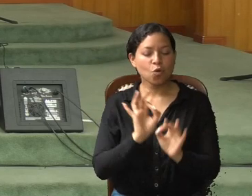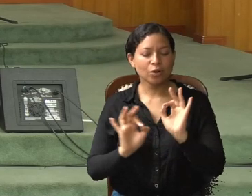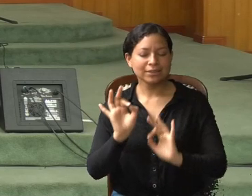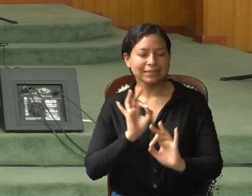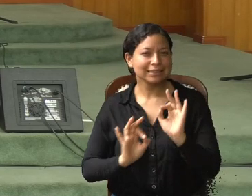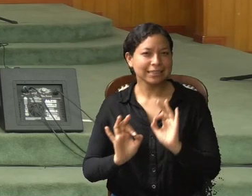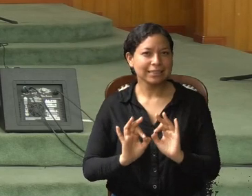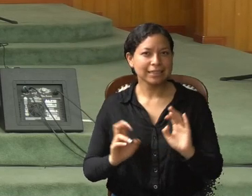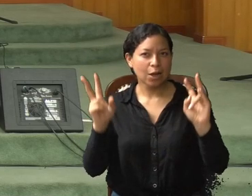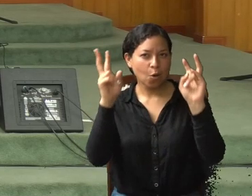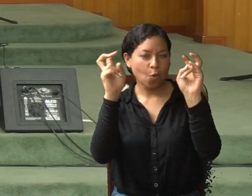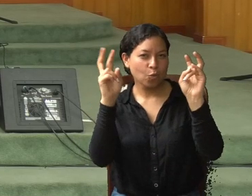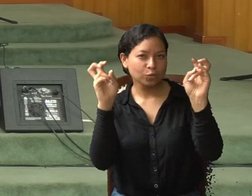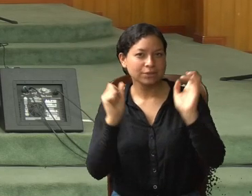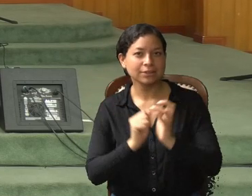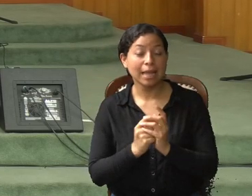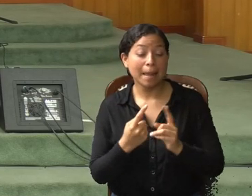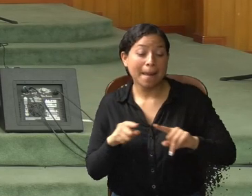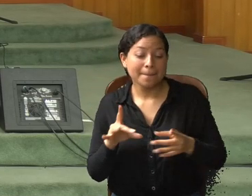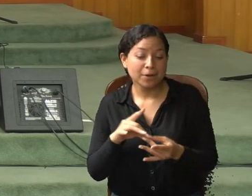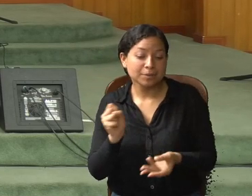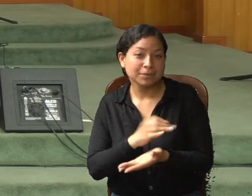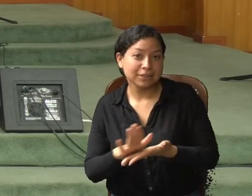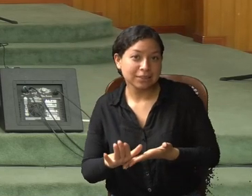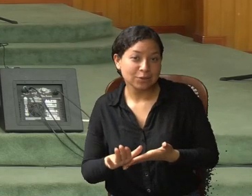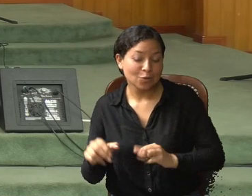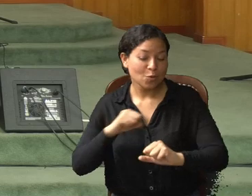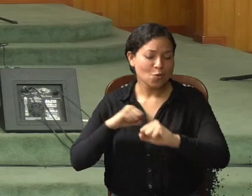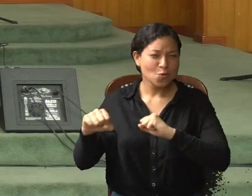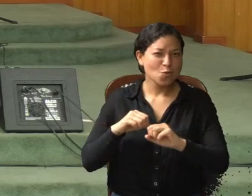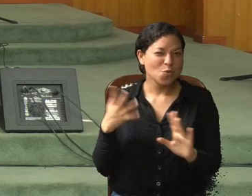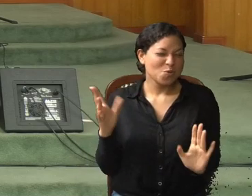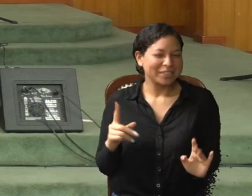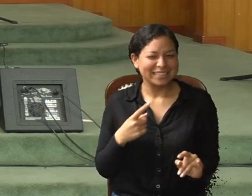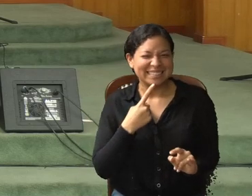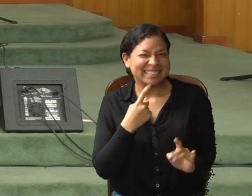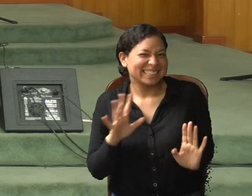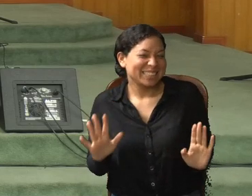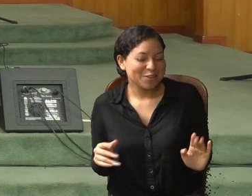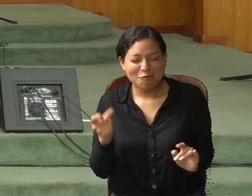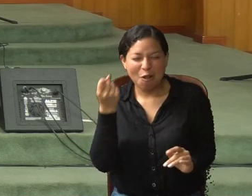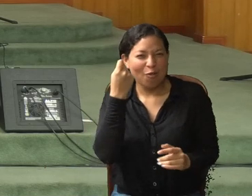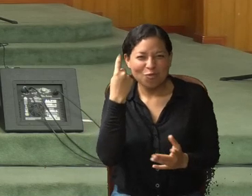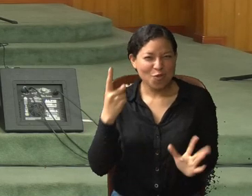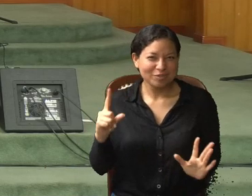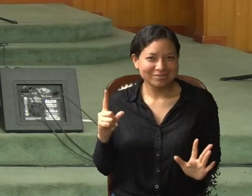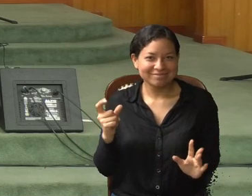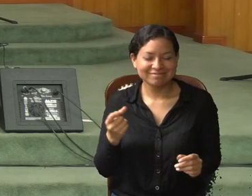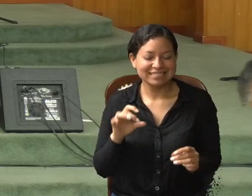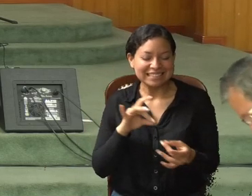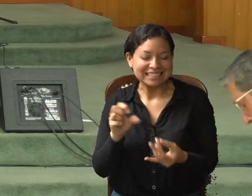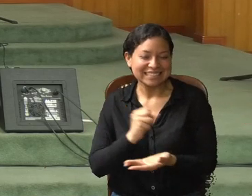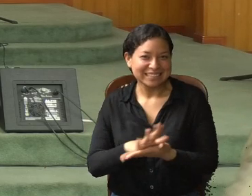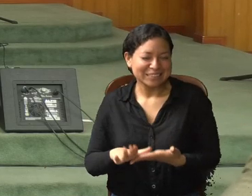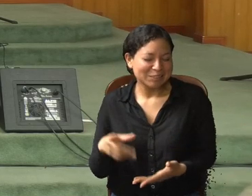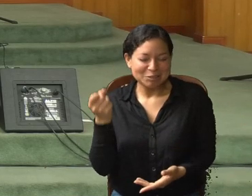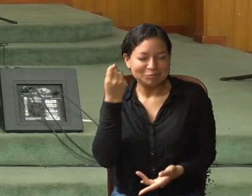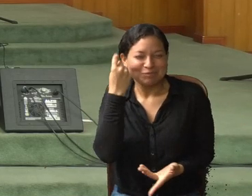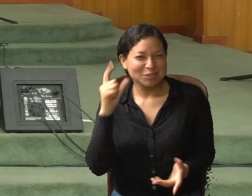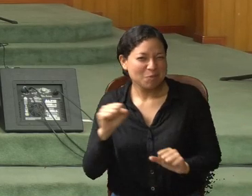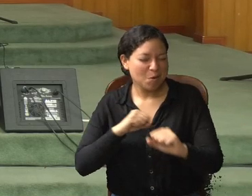pero el Espíritu Santo actúa de maneras extrañas y terminé cambiándolo. Sentí la impresión de que debíamos hablar de otro